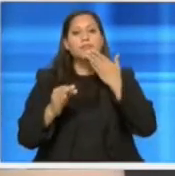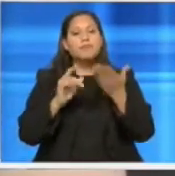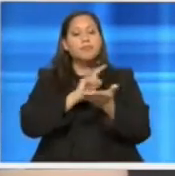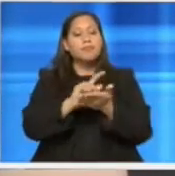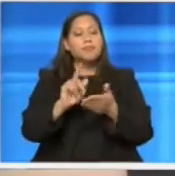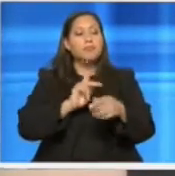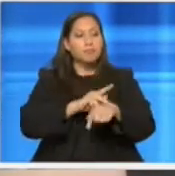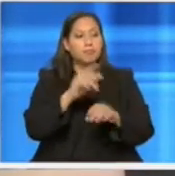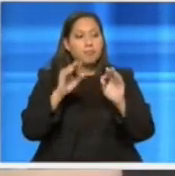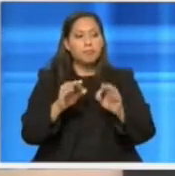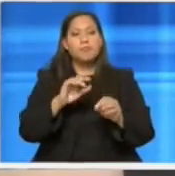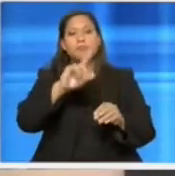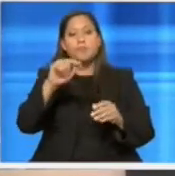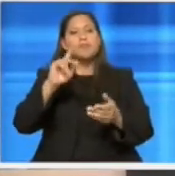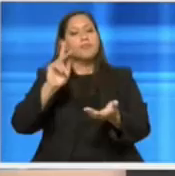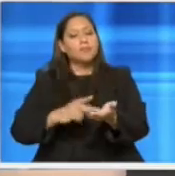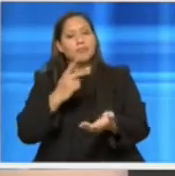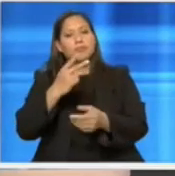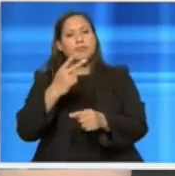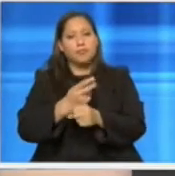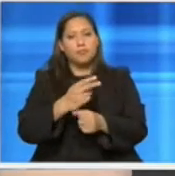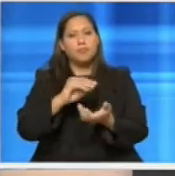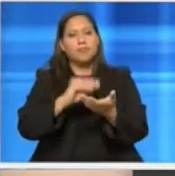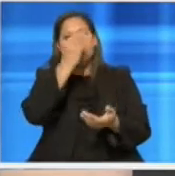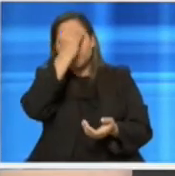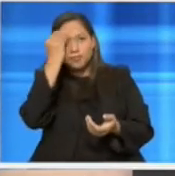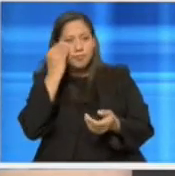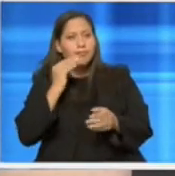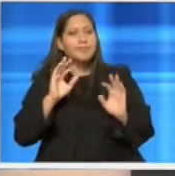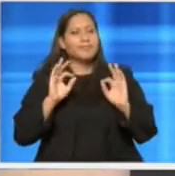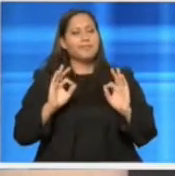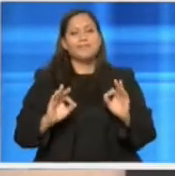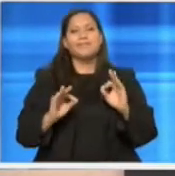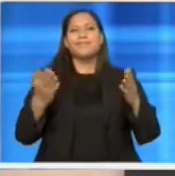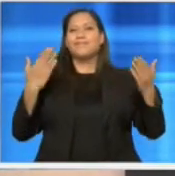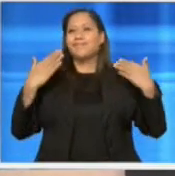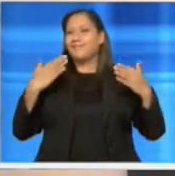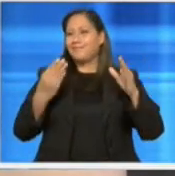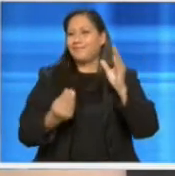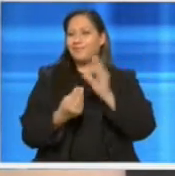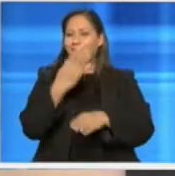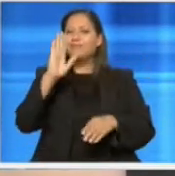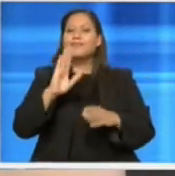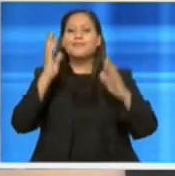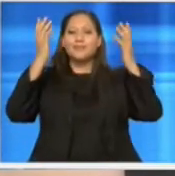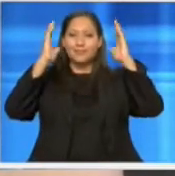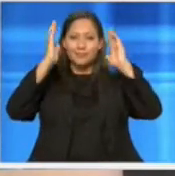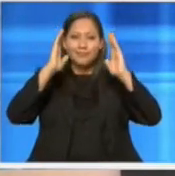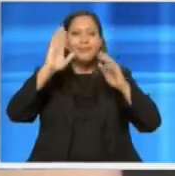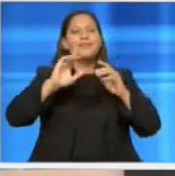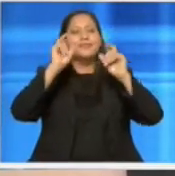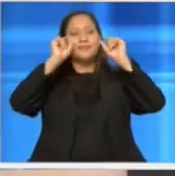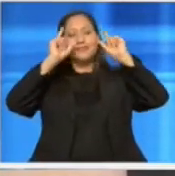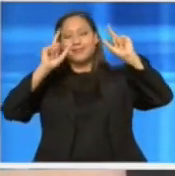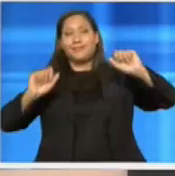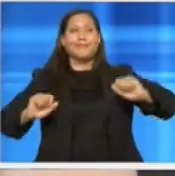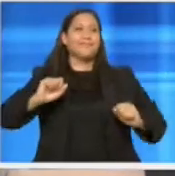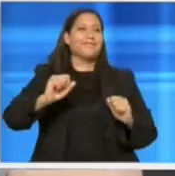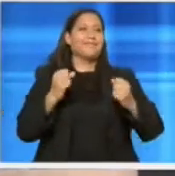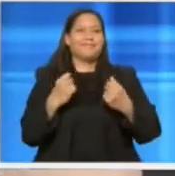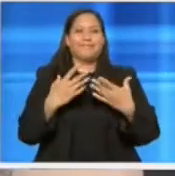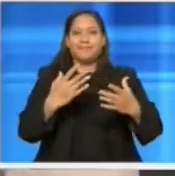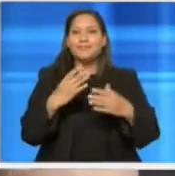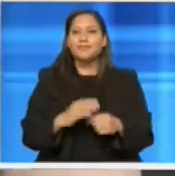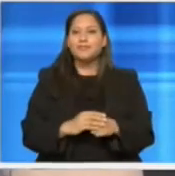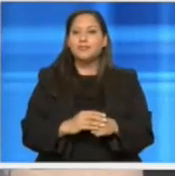piel y enseguida te vuelves a maquillar y tu maquillaje te ves fresca, como si te acabaras de levantar, toda radiante, y no